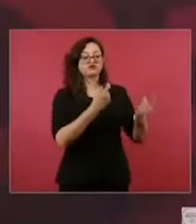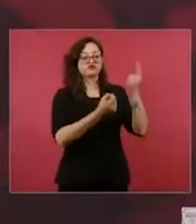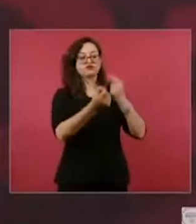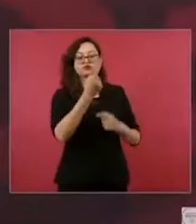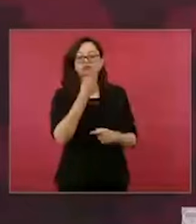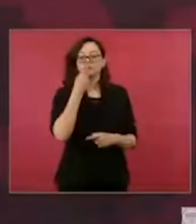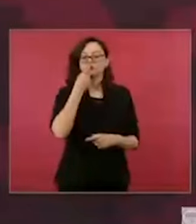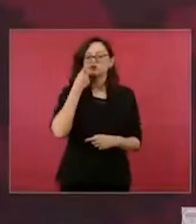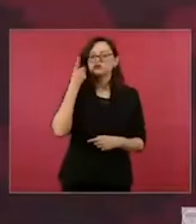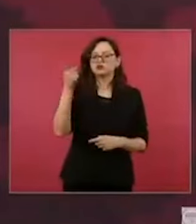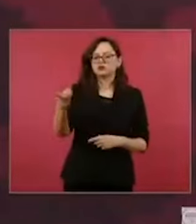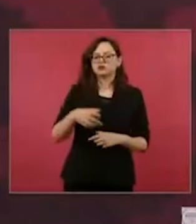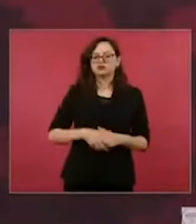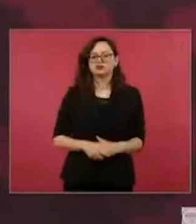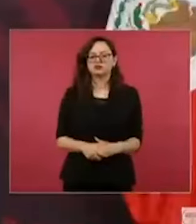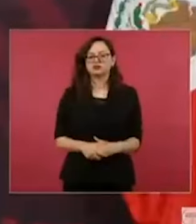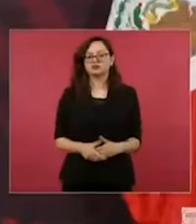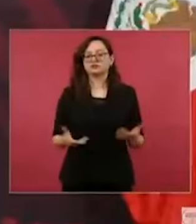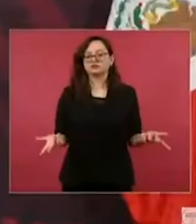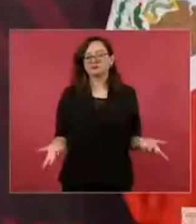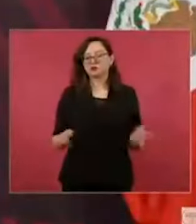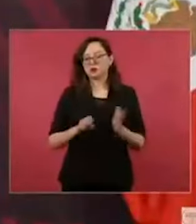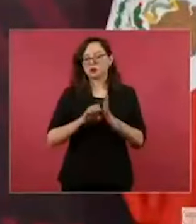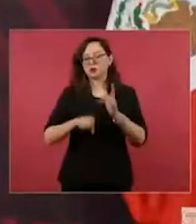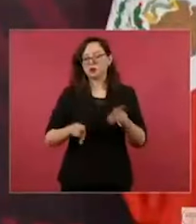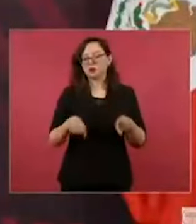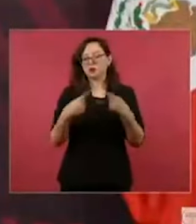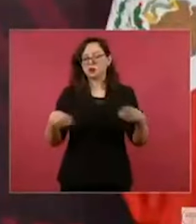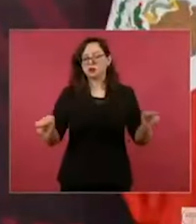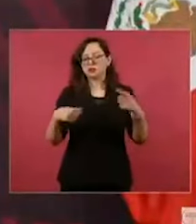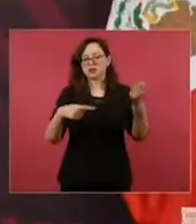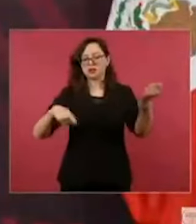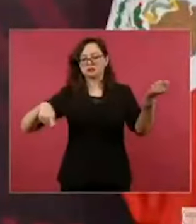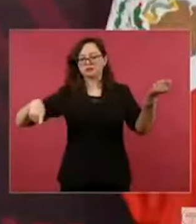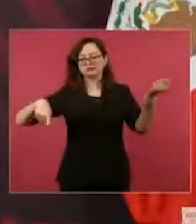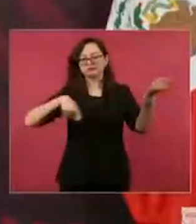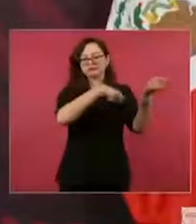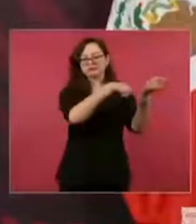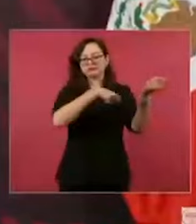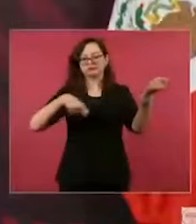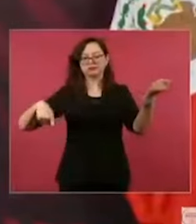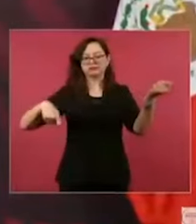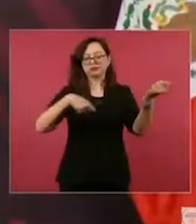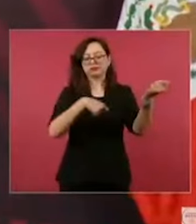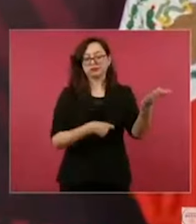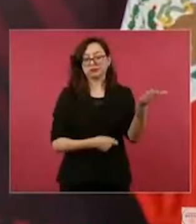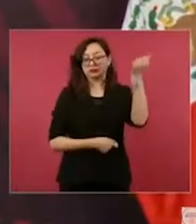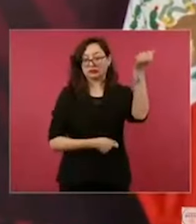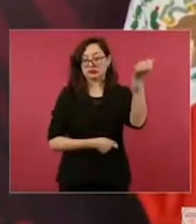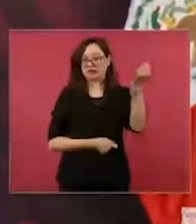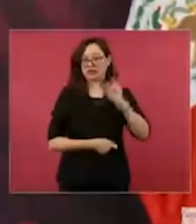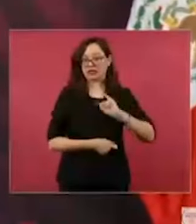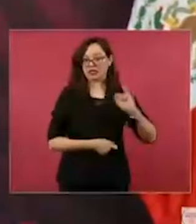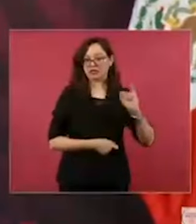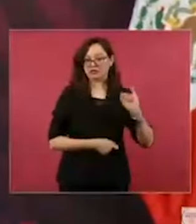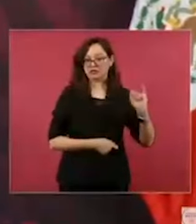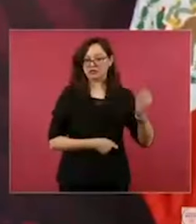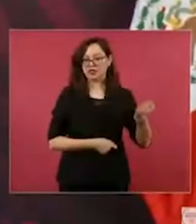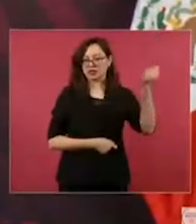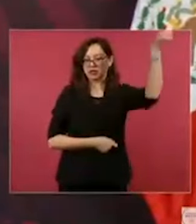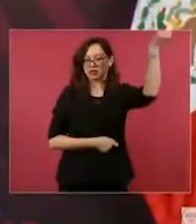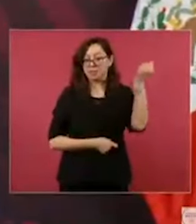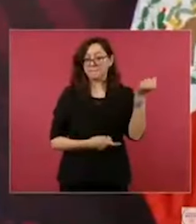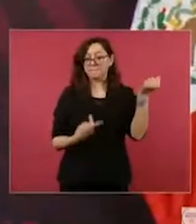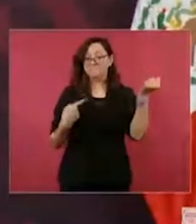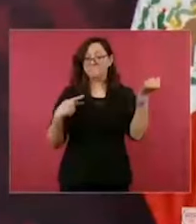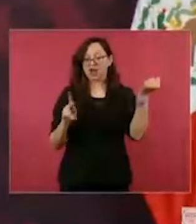a aprobar estas medidas migratorias que están proponiendo en Estados Unidos deportaciones masivas cerrar la frontera el presidente